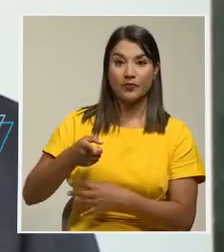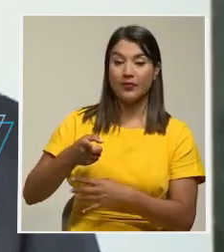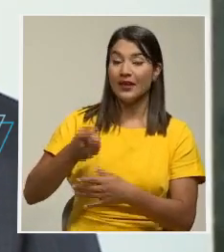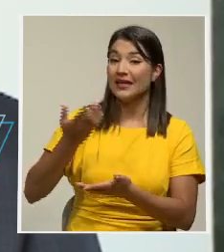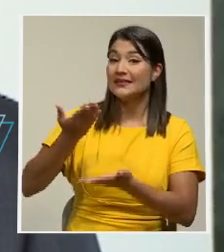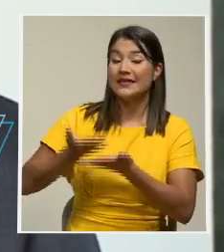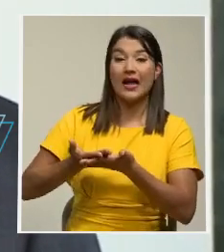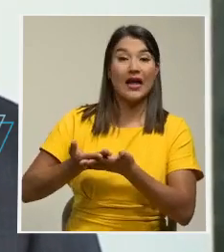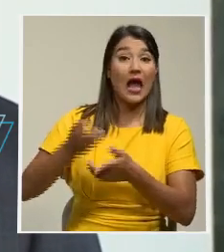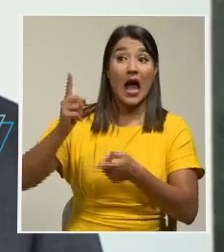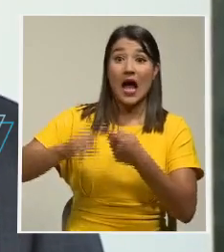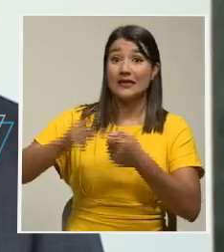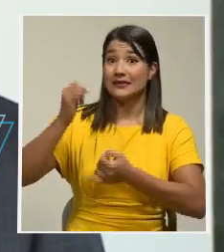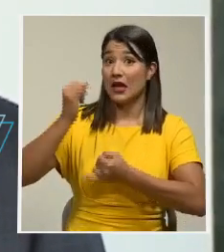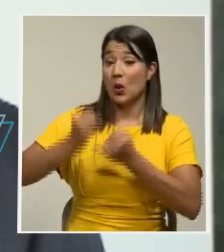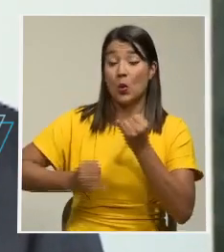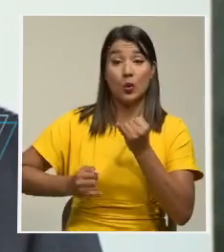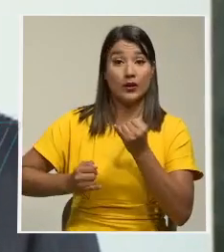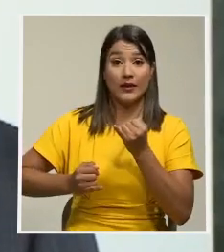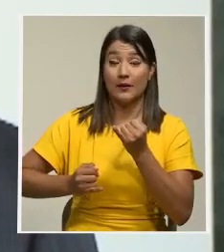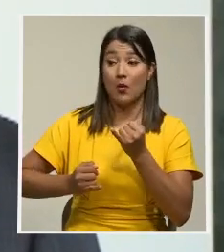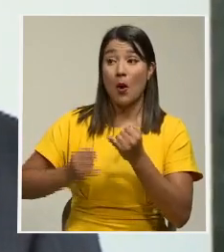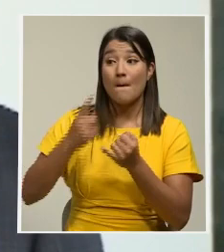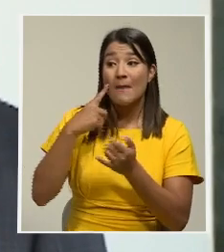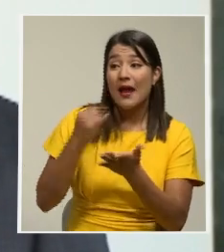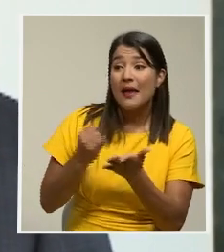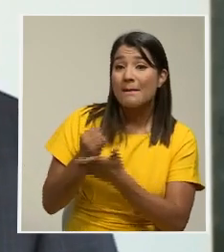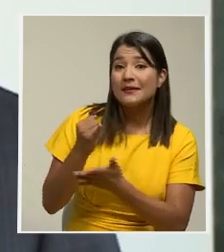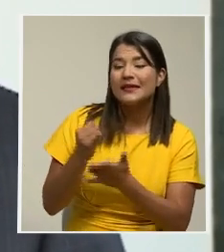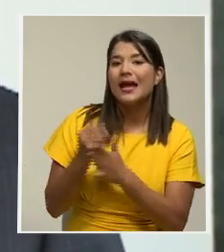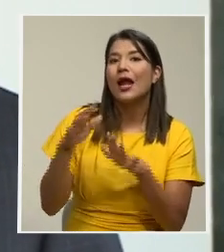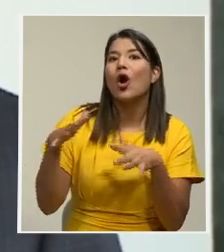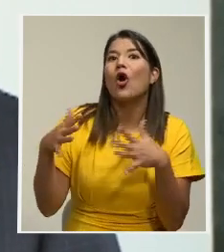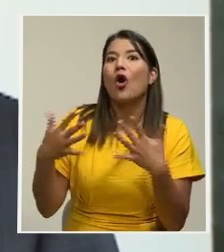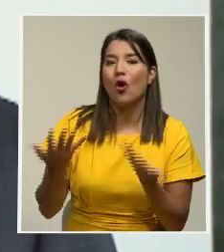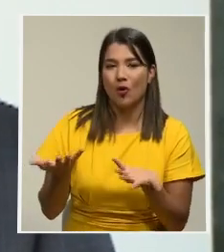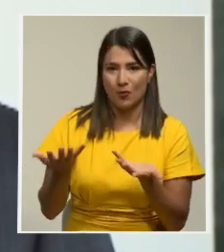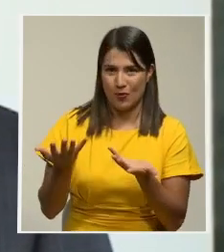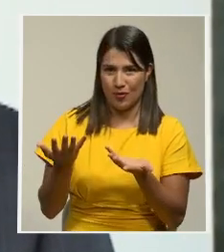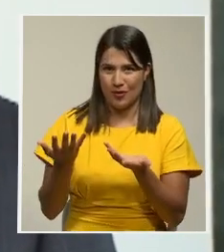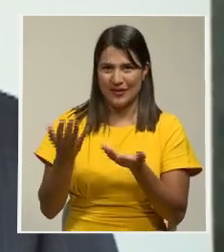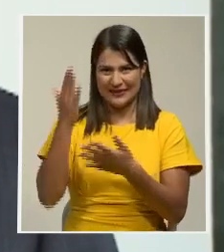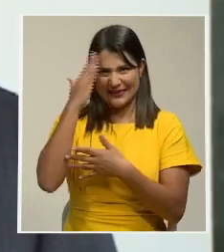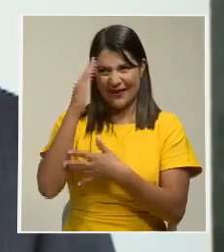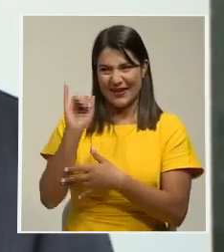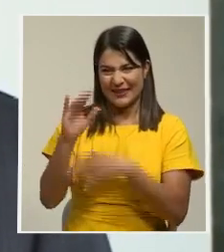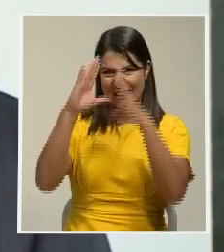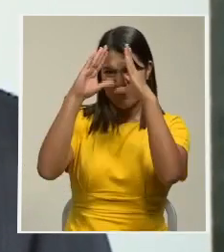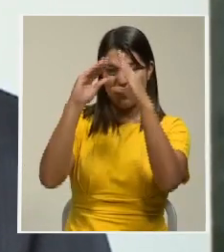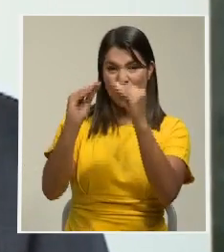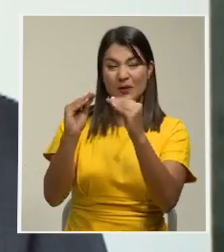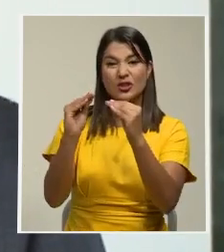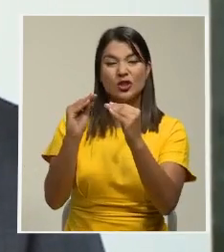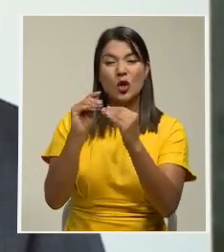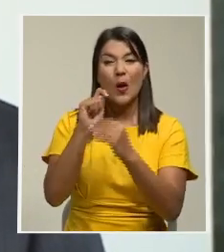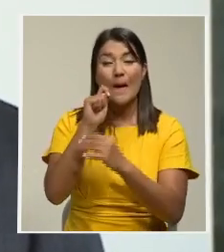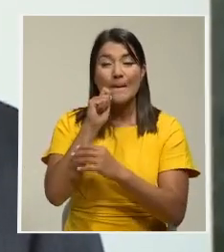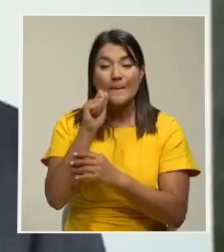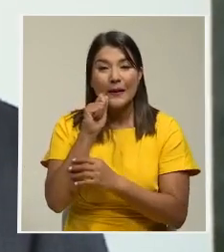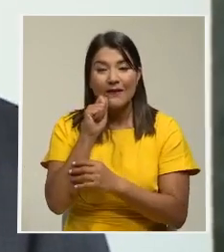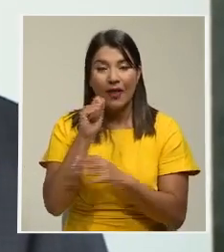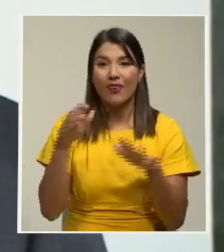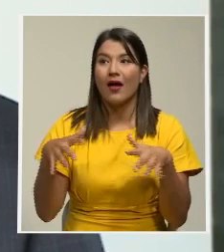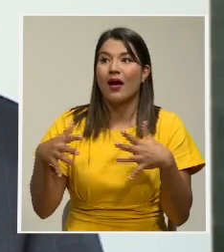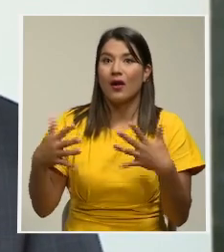llegarse a las consecuencias de averiguar cómo se filtró esa información, que es altamente sensible, cómo llegó a las